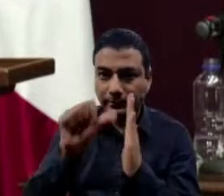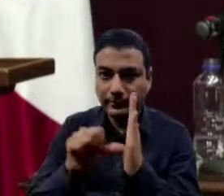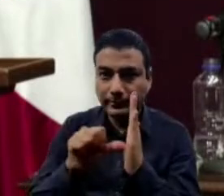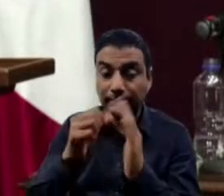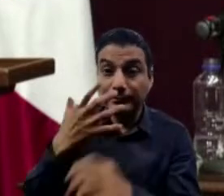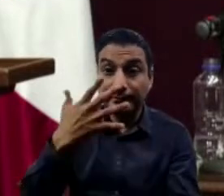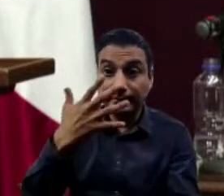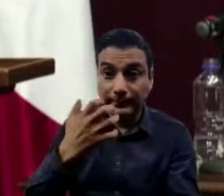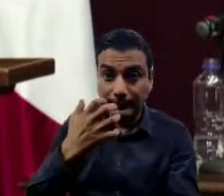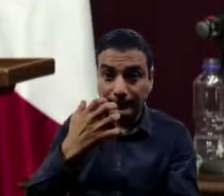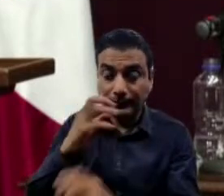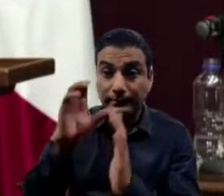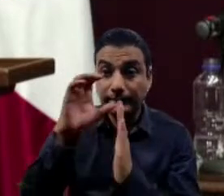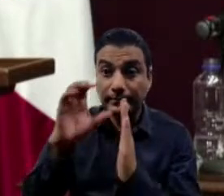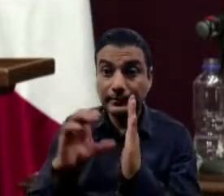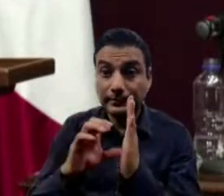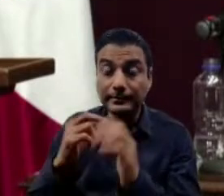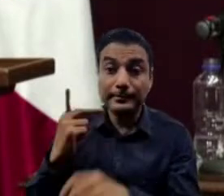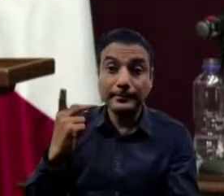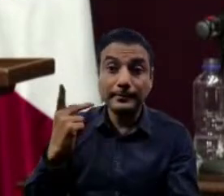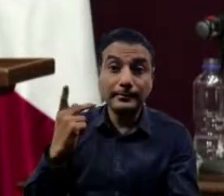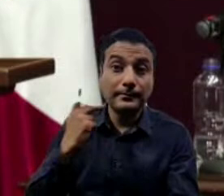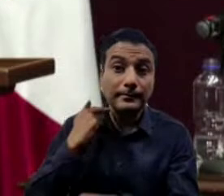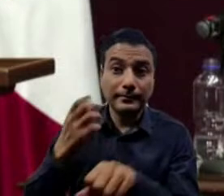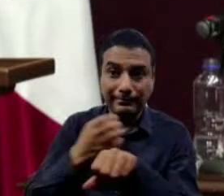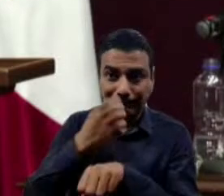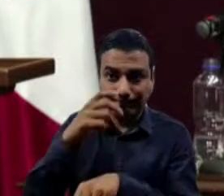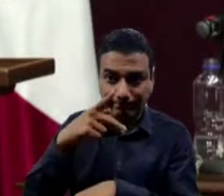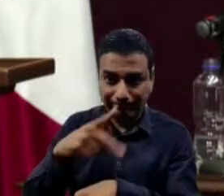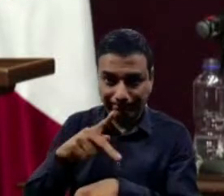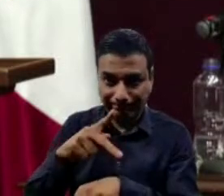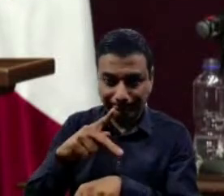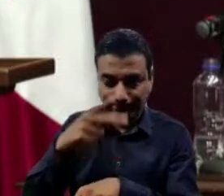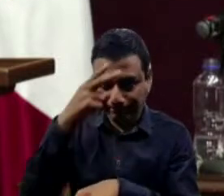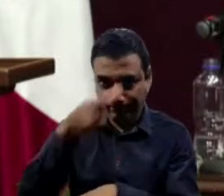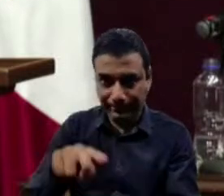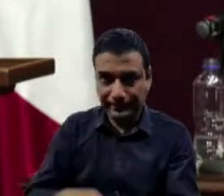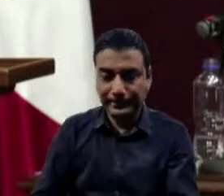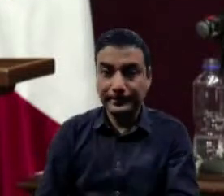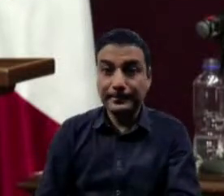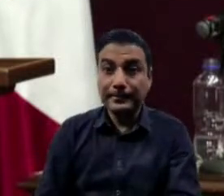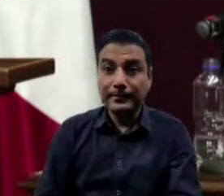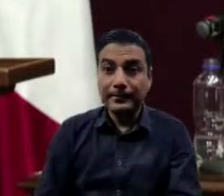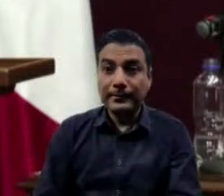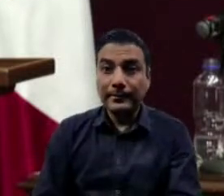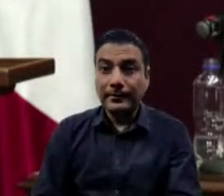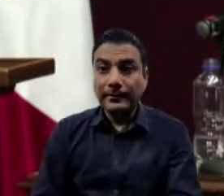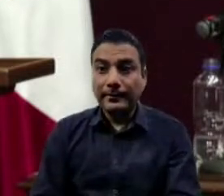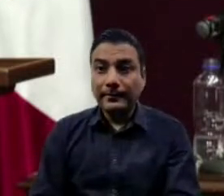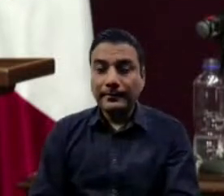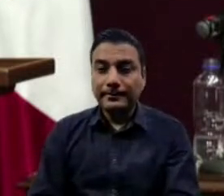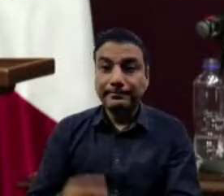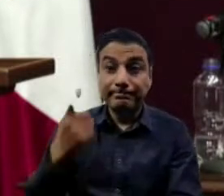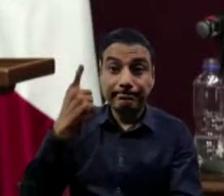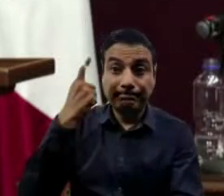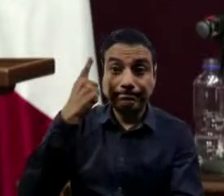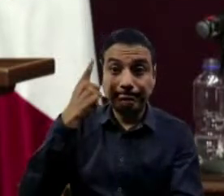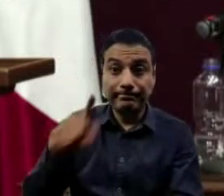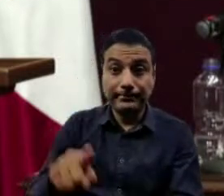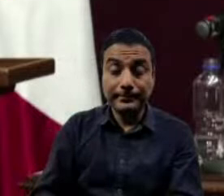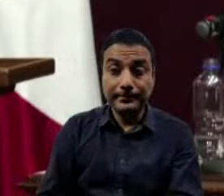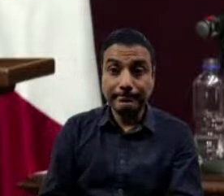Constitución Política del Estado Libre y Soberano de México, a efecto de elevar a rango constitucional